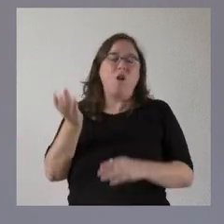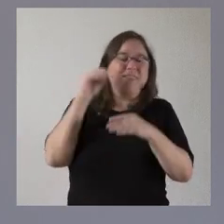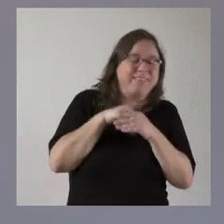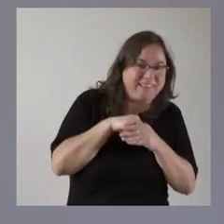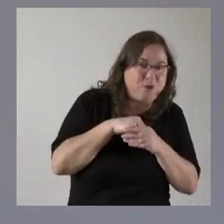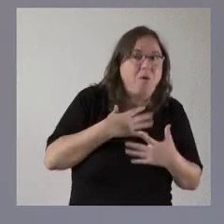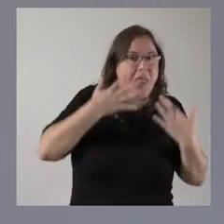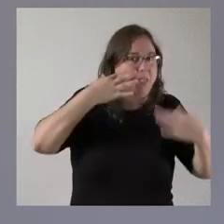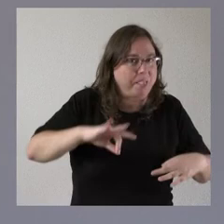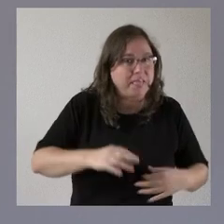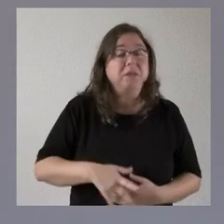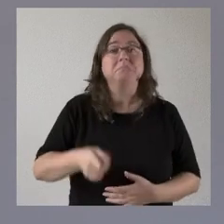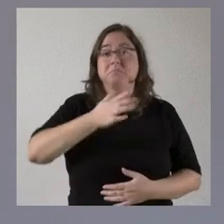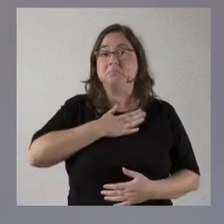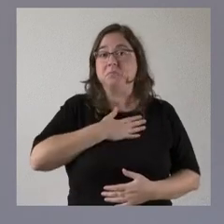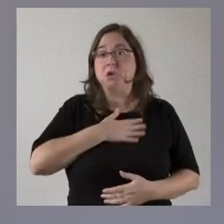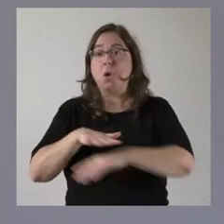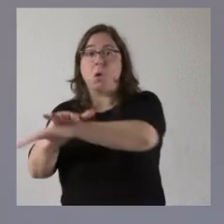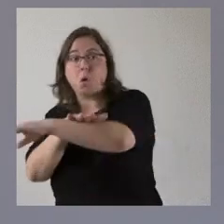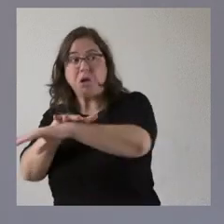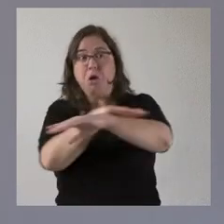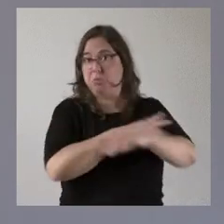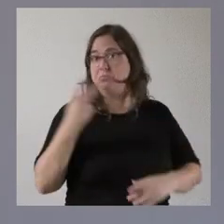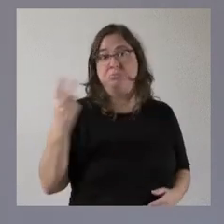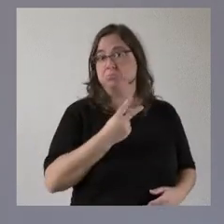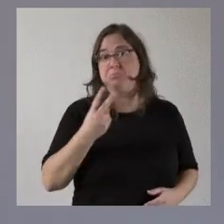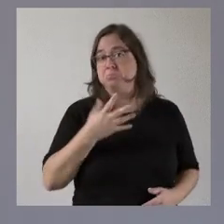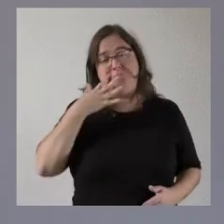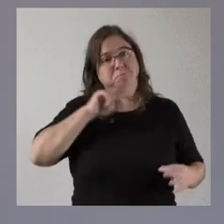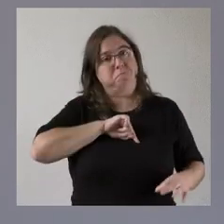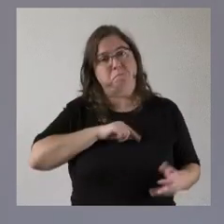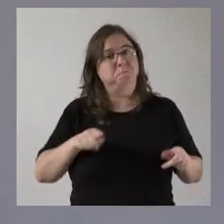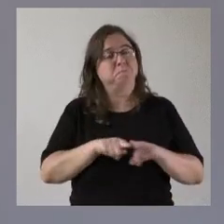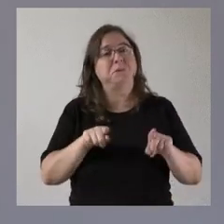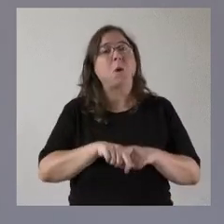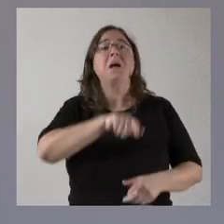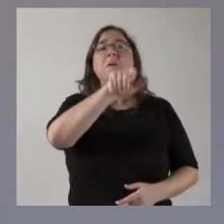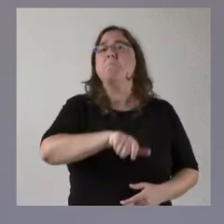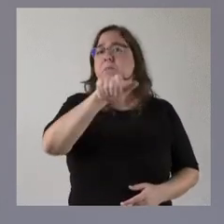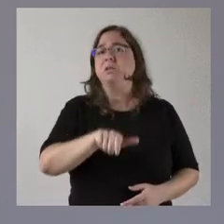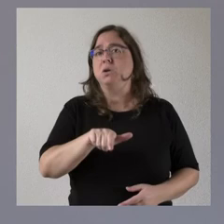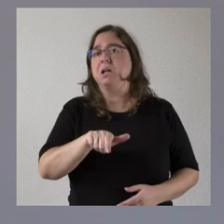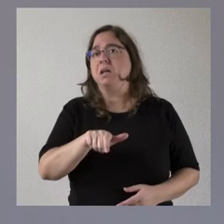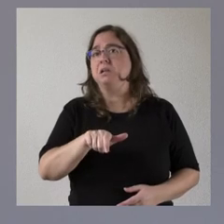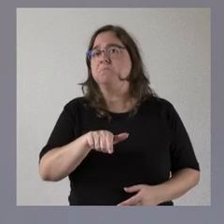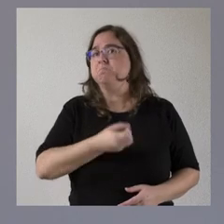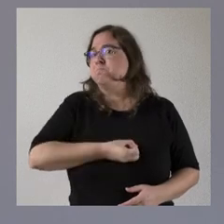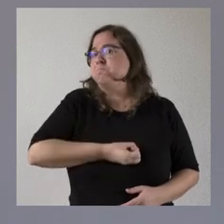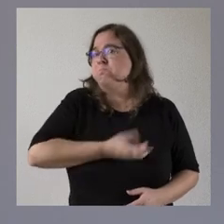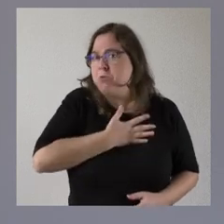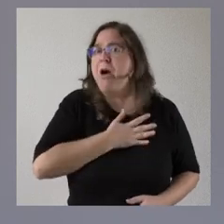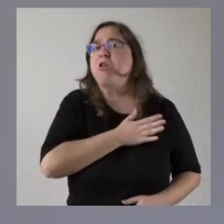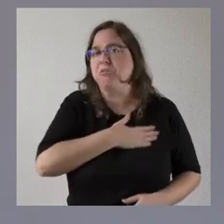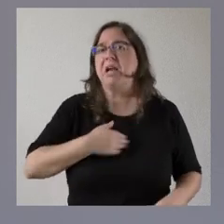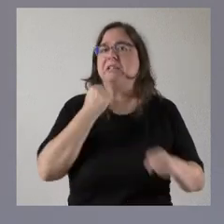a veces podamos tener nosotros desde dentro pero yo tanto en un gobierno como en otro Siempre me he encontrado con personas que han tenido vocación de trabajar